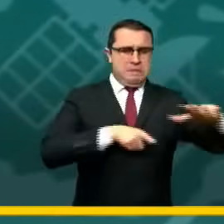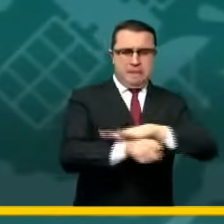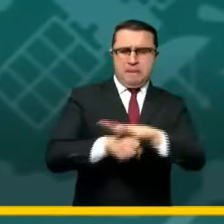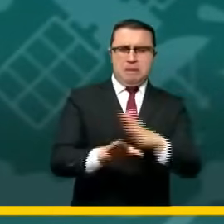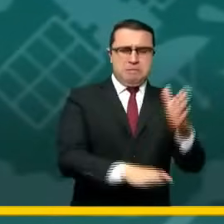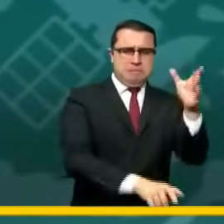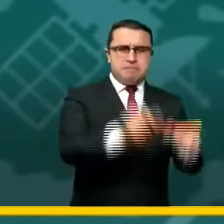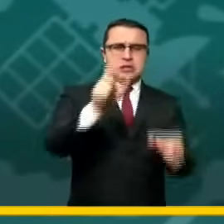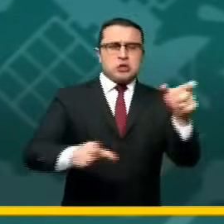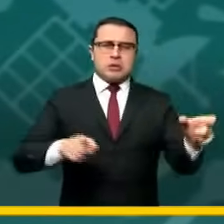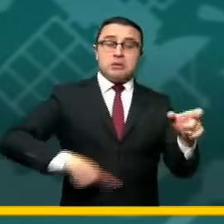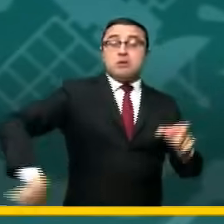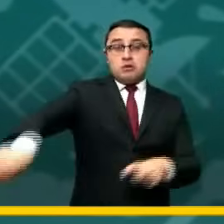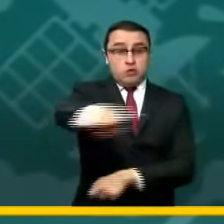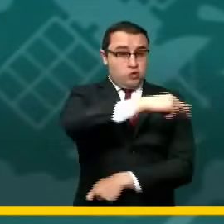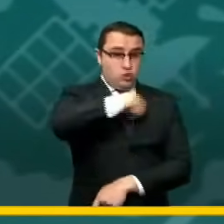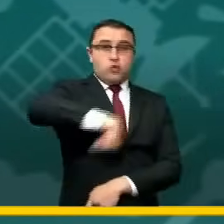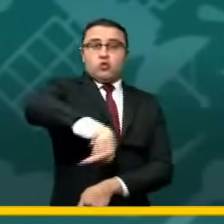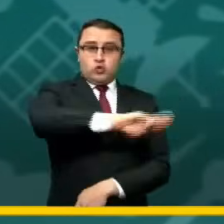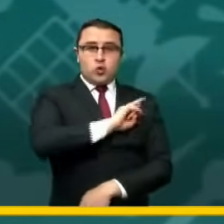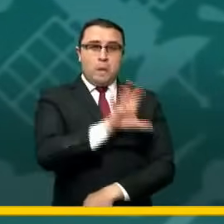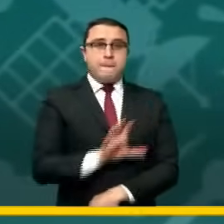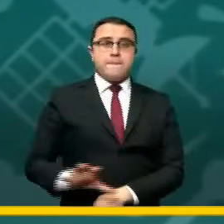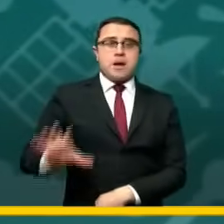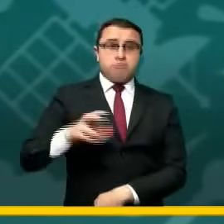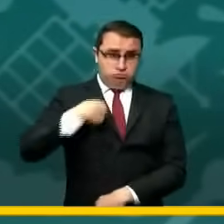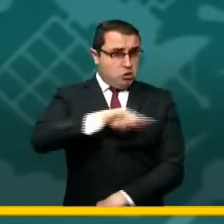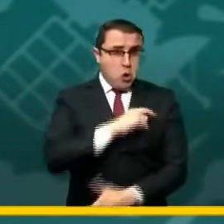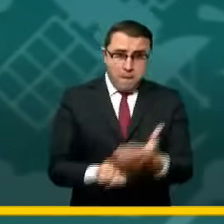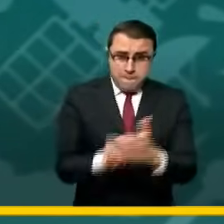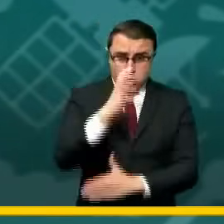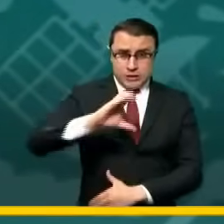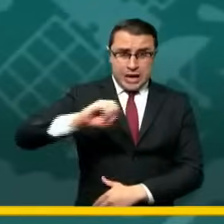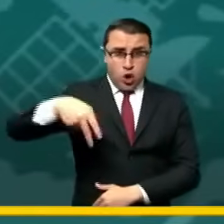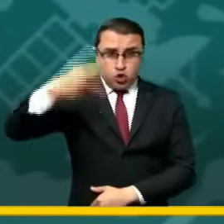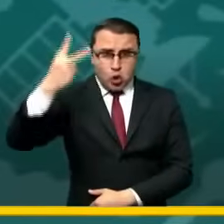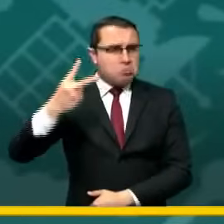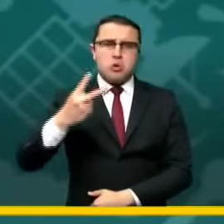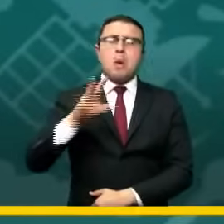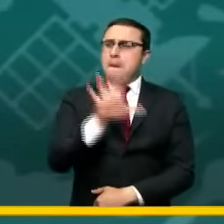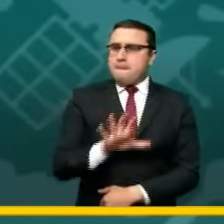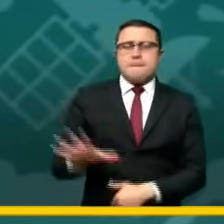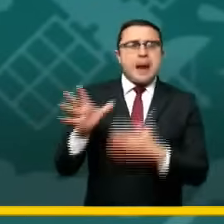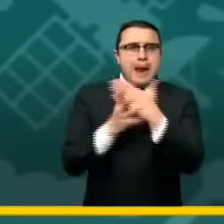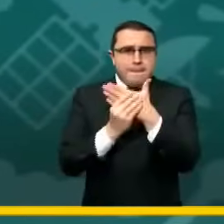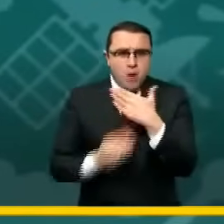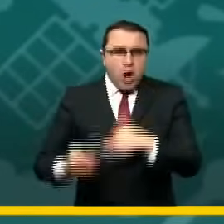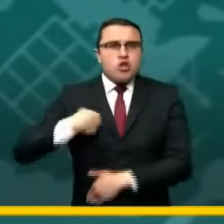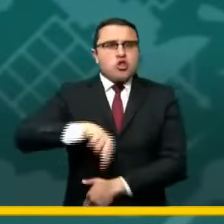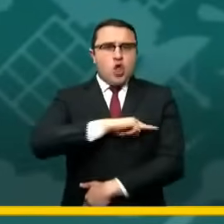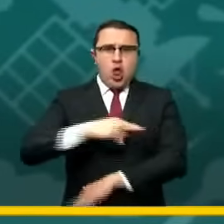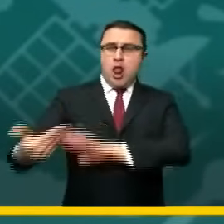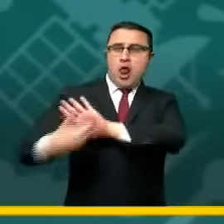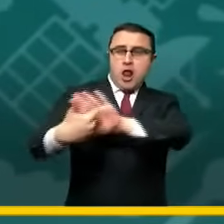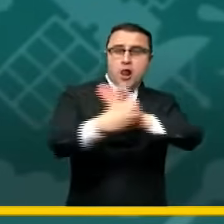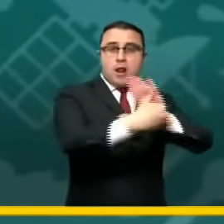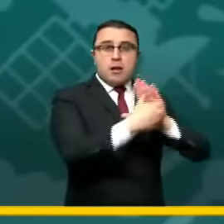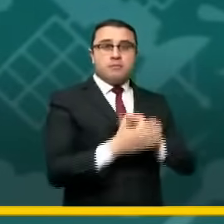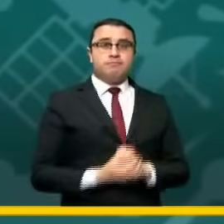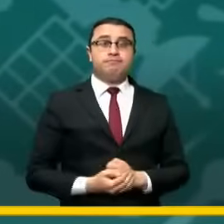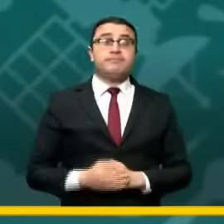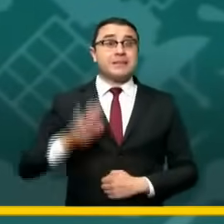los pueblos que no emitimos CO2, los pueblos pobres. Es evitable este futuro de una